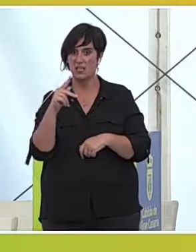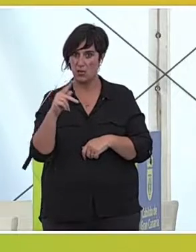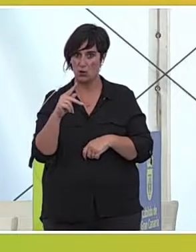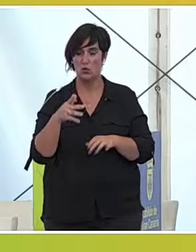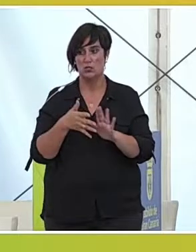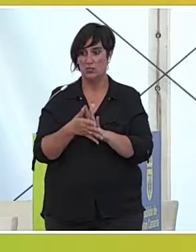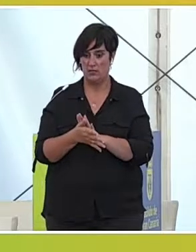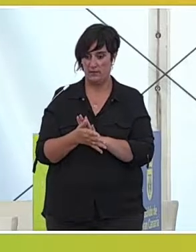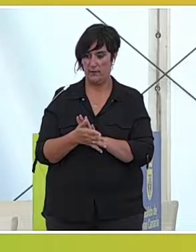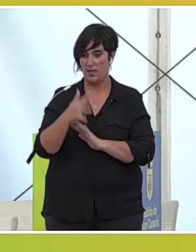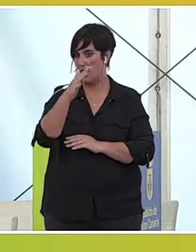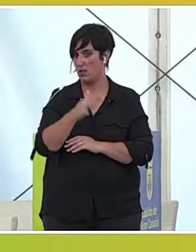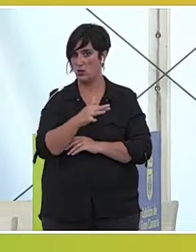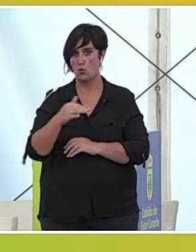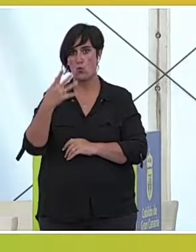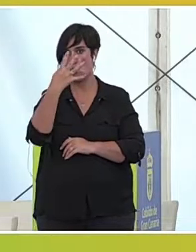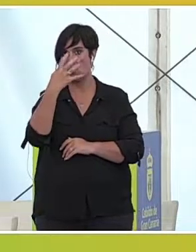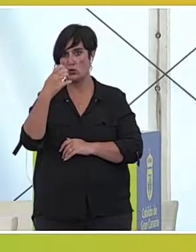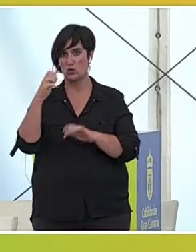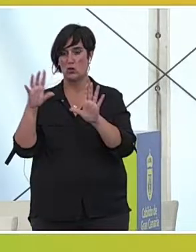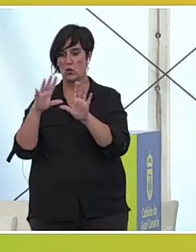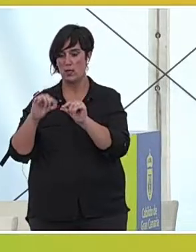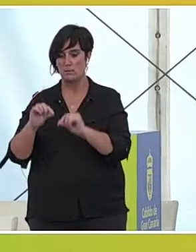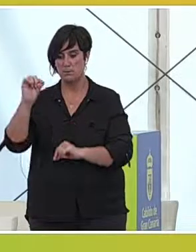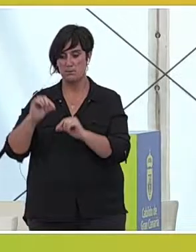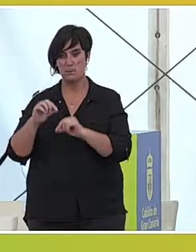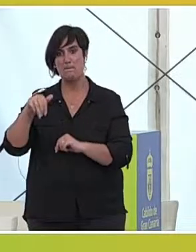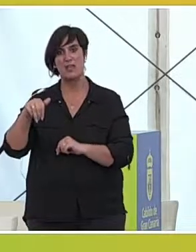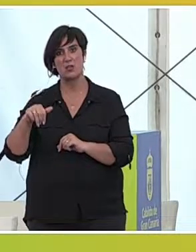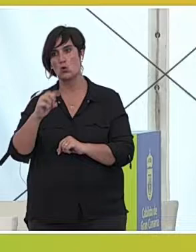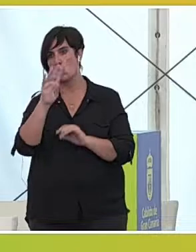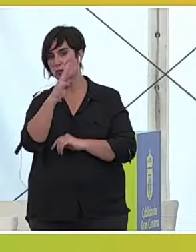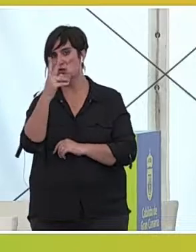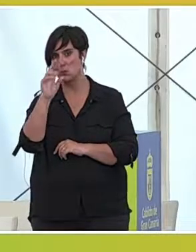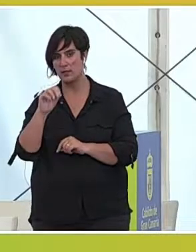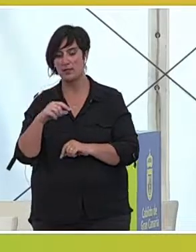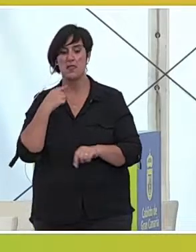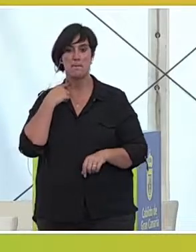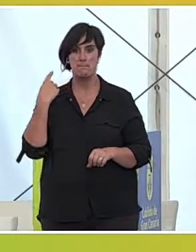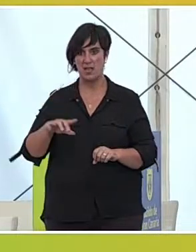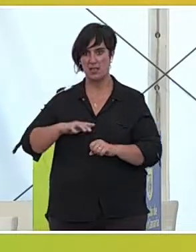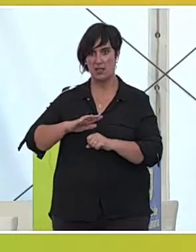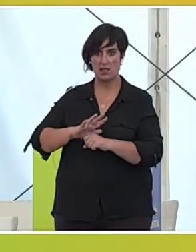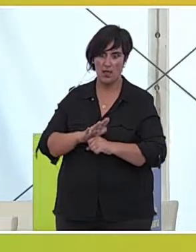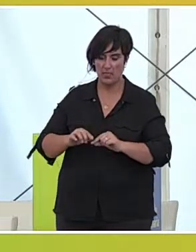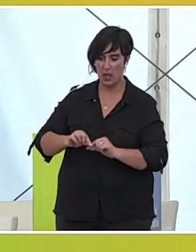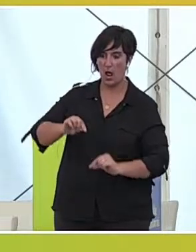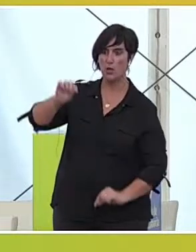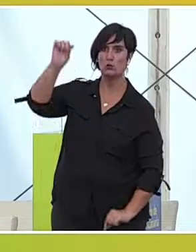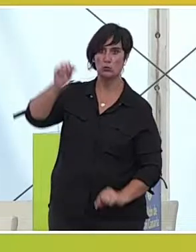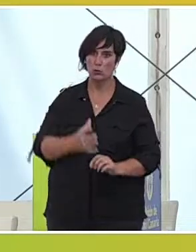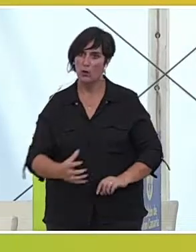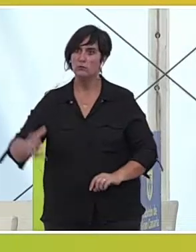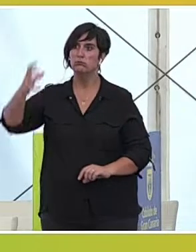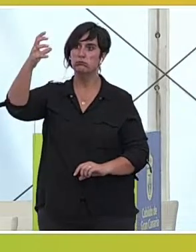cual ya teníamos los 410 metros, 420 metros de pérdida de carga o de altura manométrica